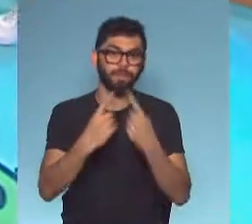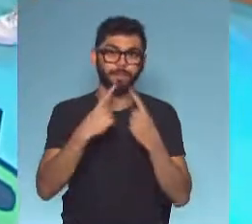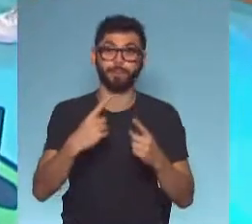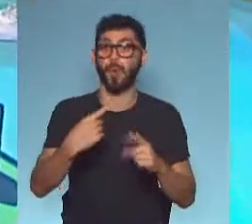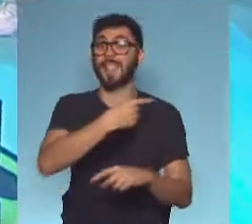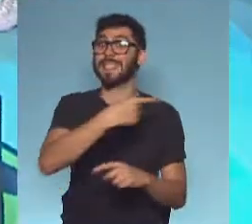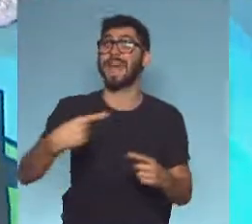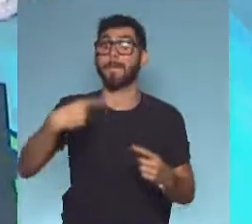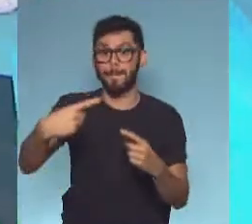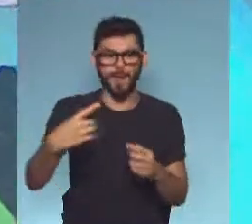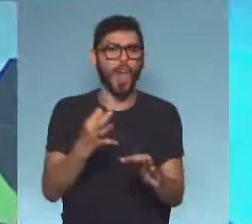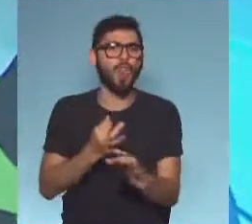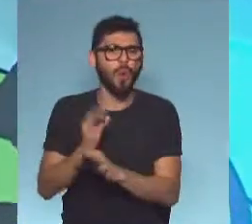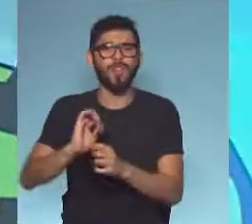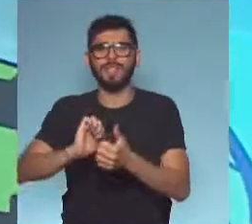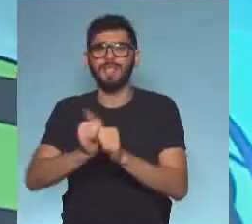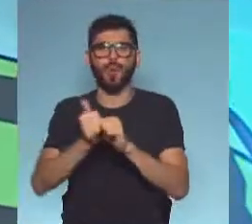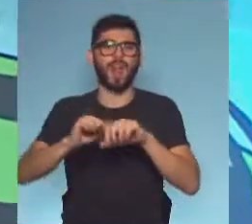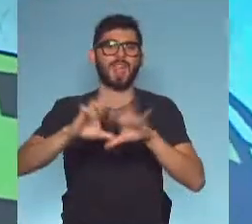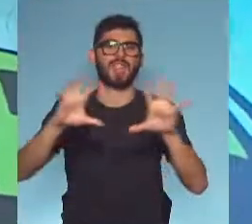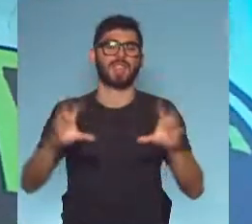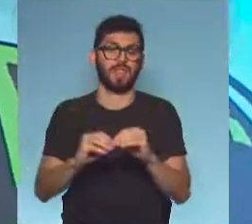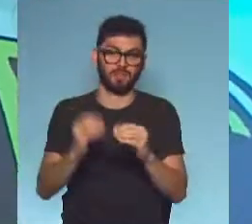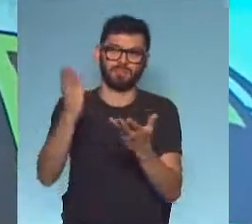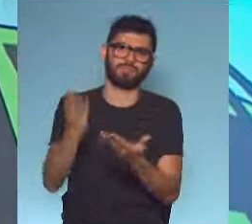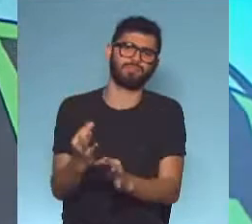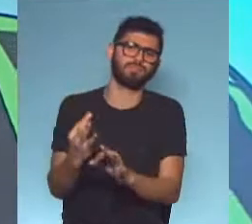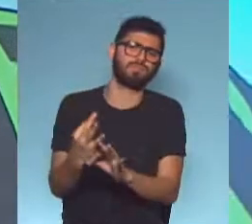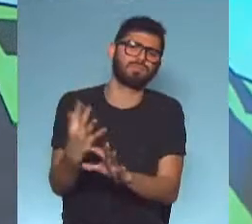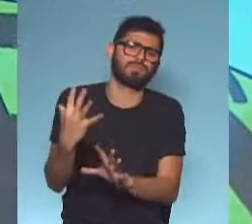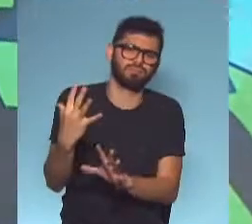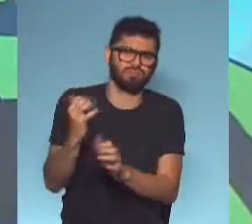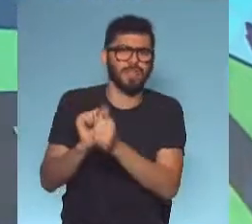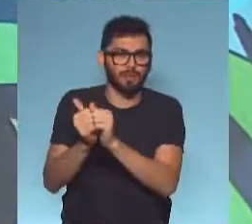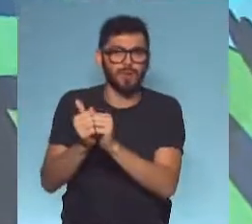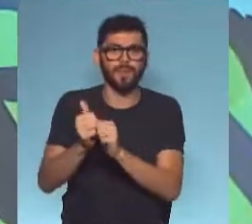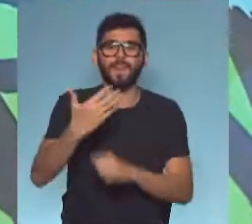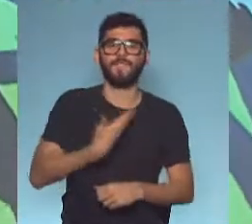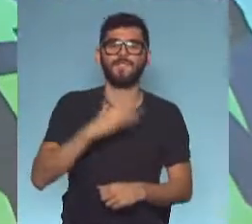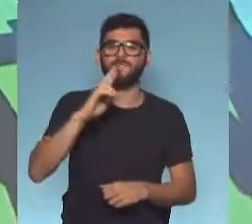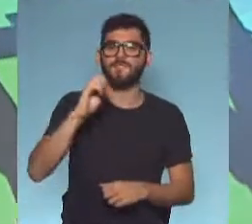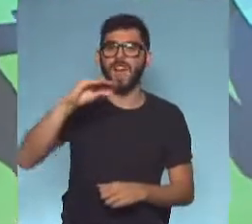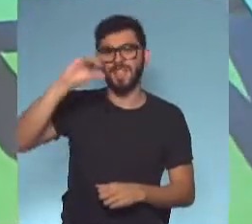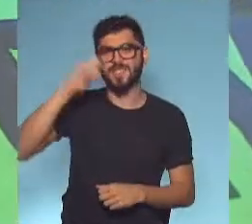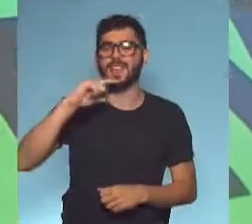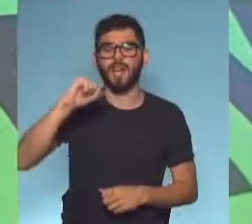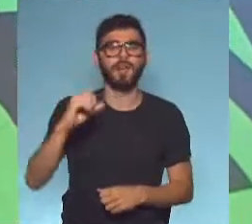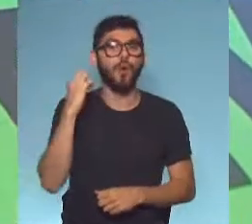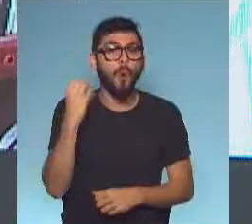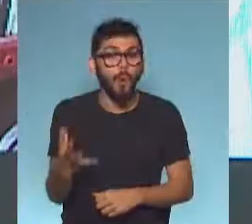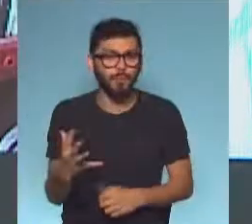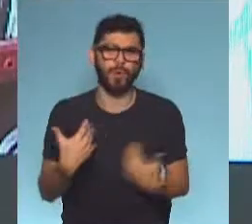canal de educación sexual integral de la mano de nuestra diplomada en sexualidad, Francesca Neri. ¿Cómo le va, Francesca?